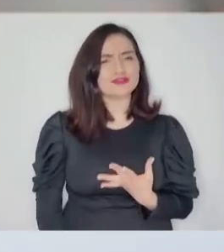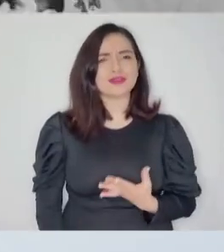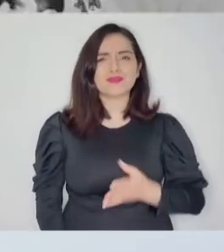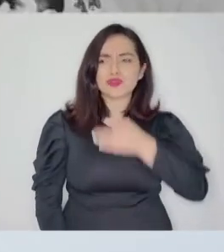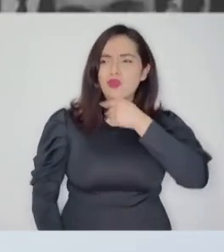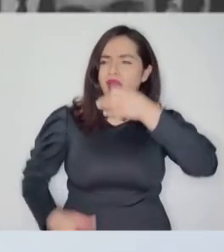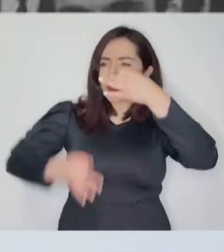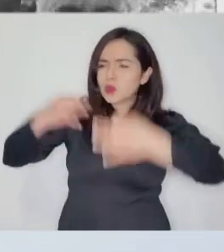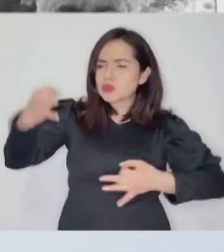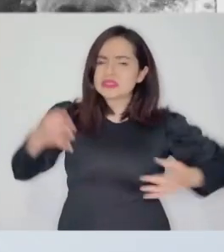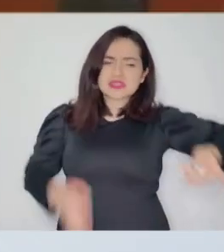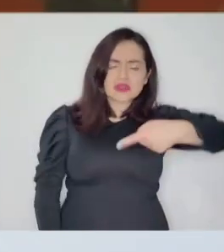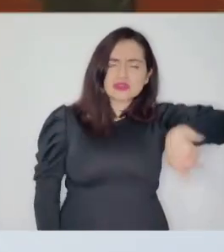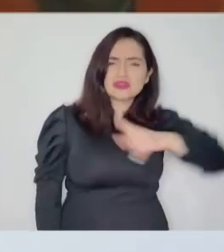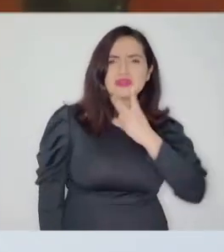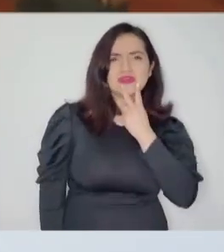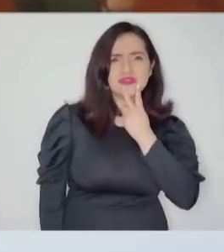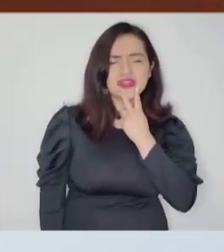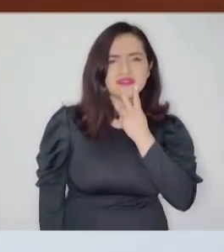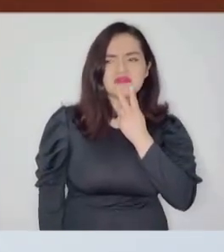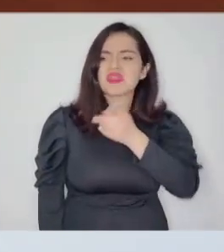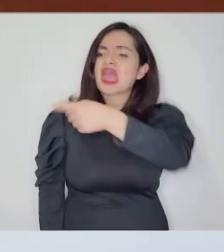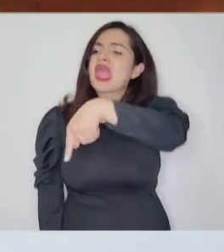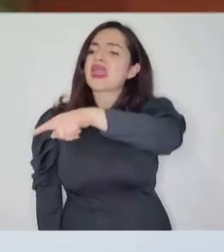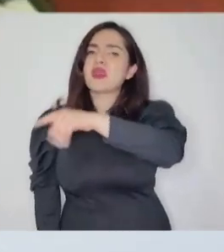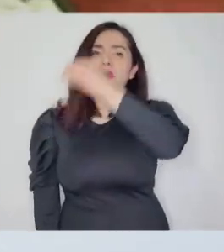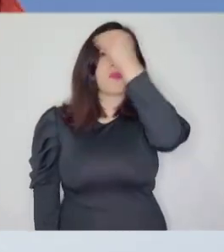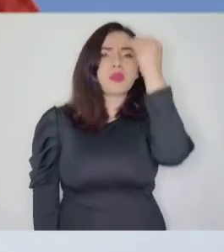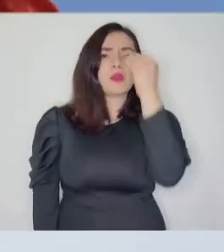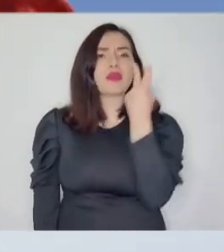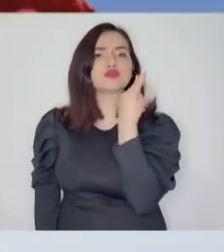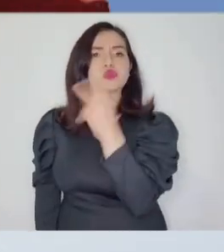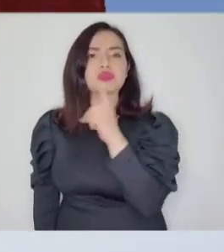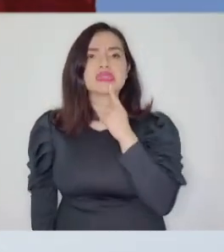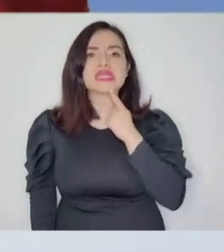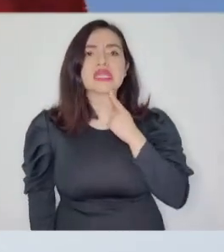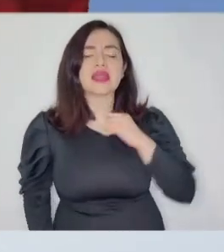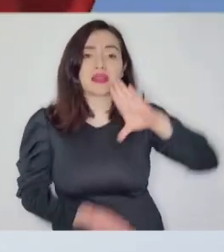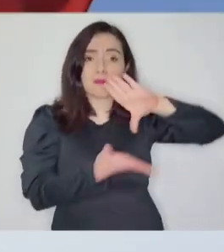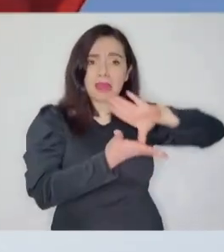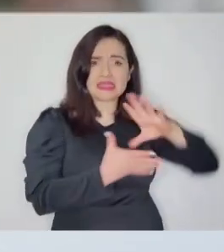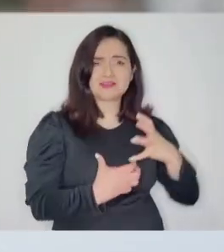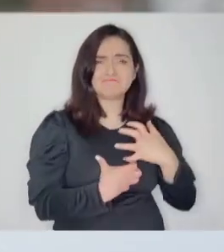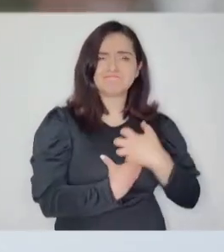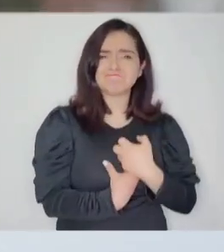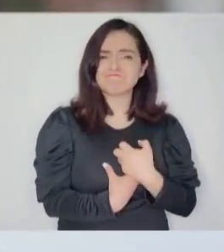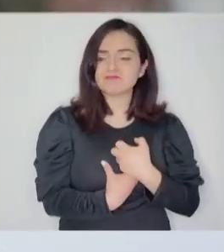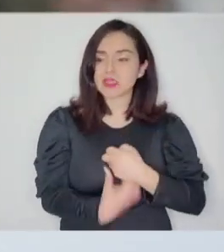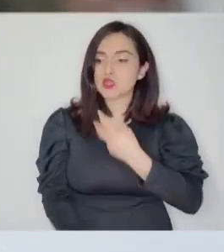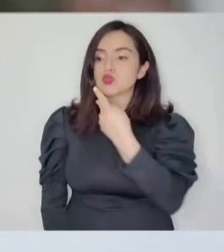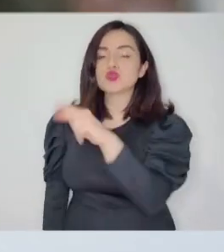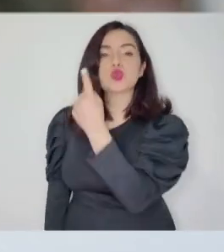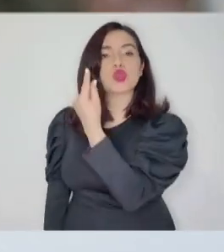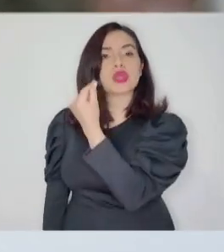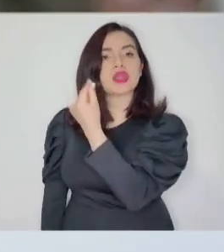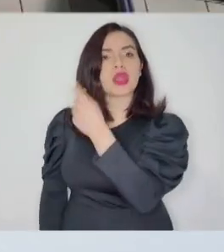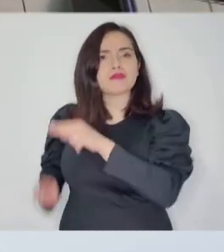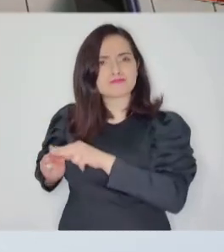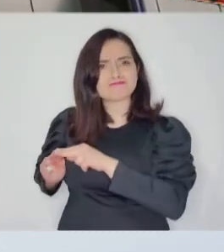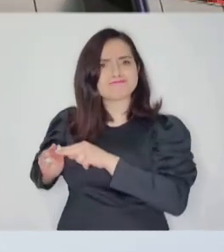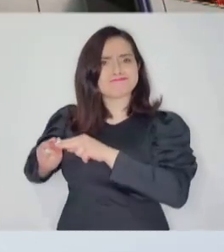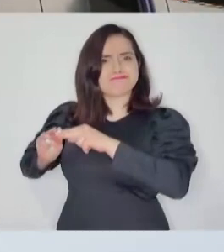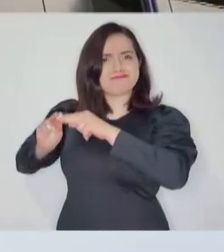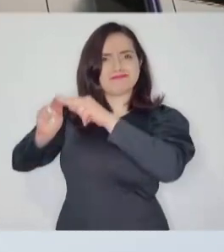las injusticias que vivimos. Se preocuparon de sus intereses, el país se resentía, pero las fortunas de